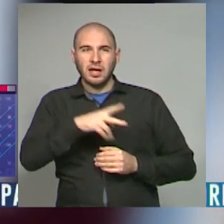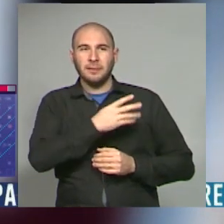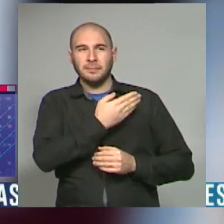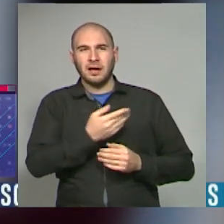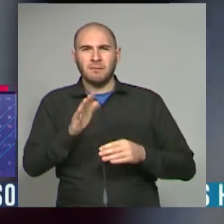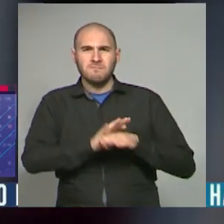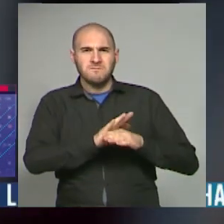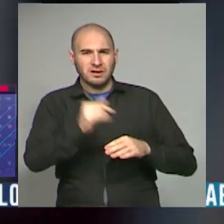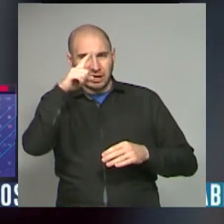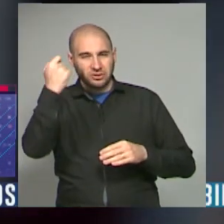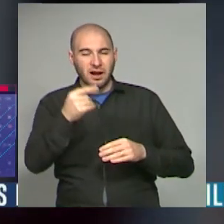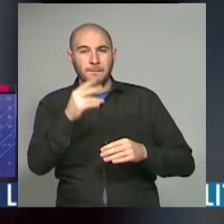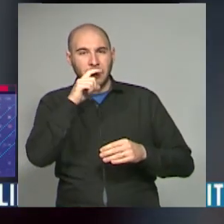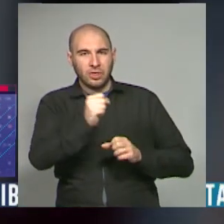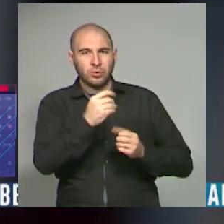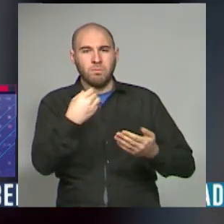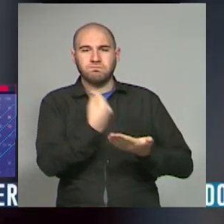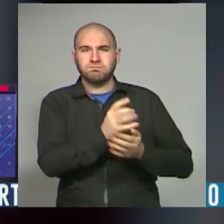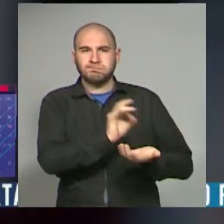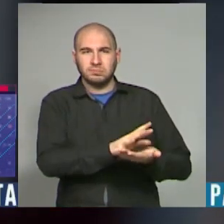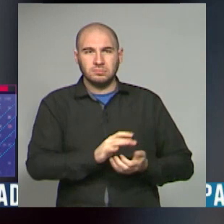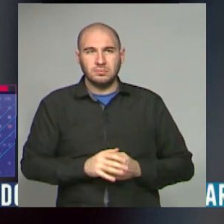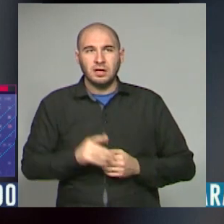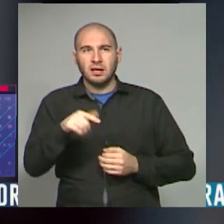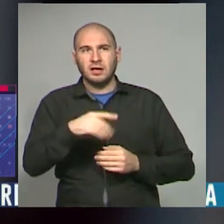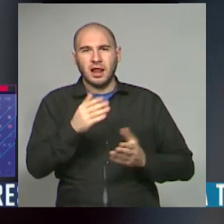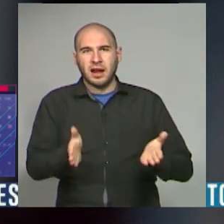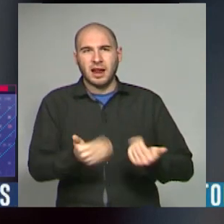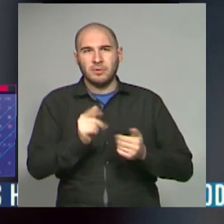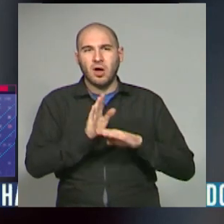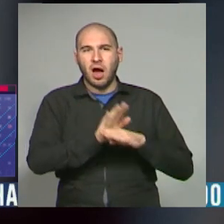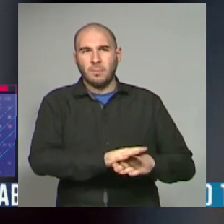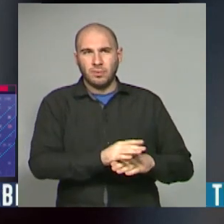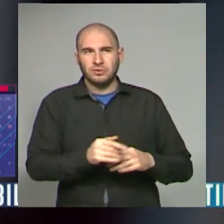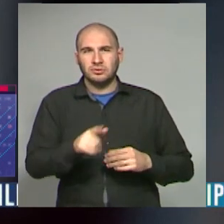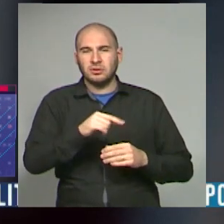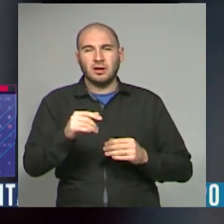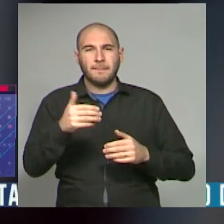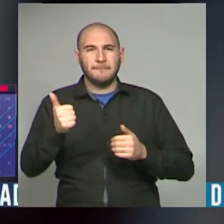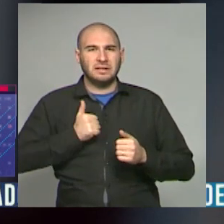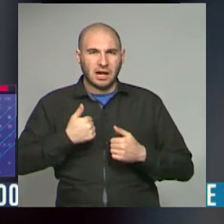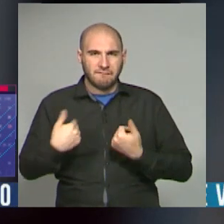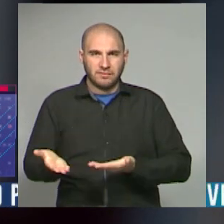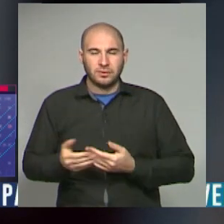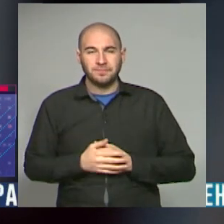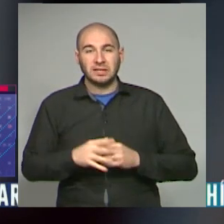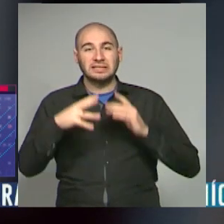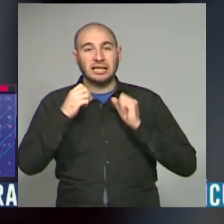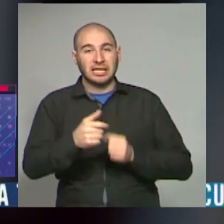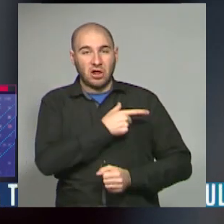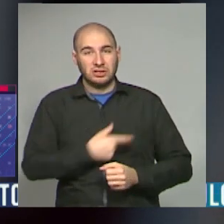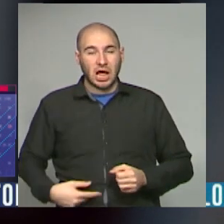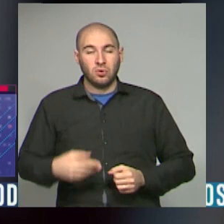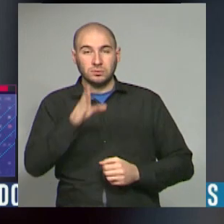presión internacional para la salida de Maduro del poder, manifestó inmediatamente su apoyo al alzamiento militar. El secretario de